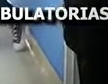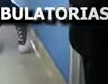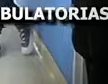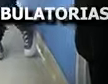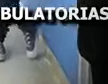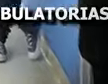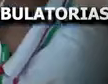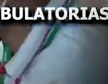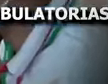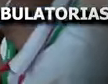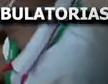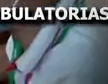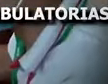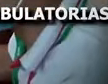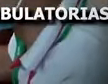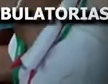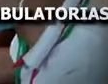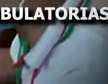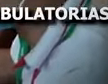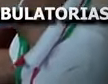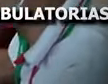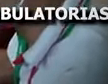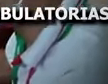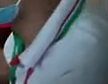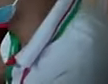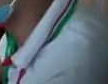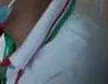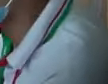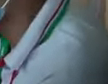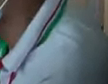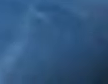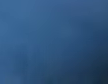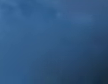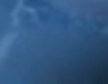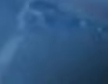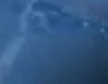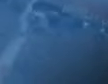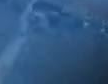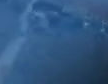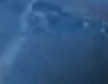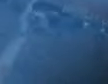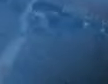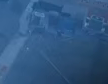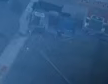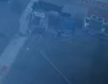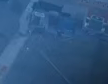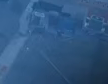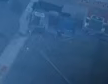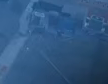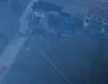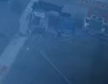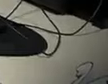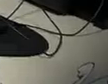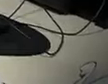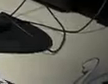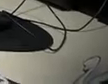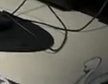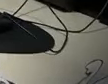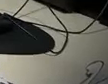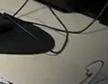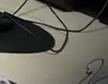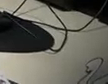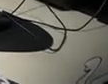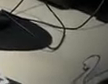y el 6% de las consultas se garantizaron en el ámbito hospitalario. Red de Servicios Capresoca EPS. Durante el